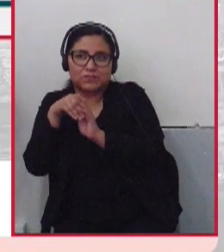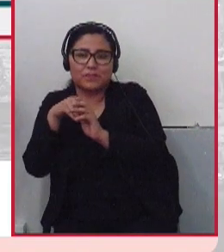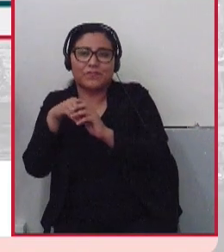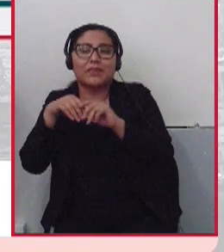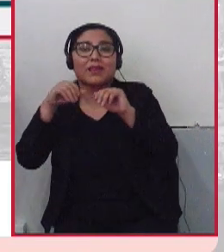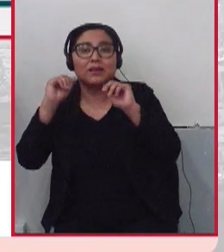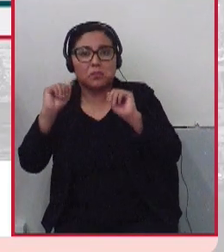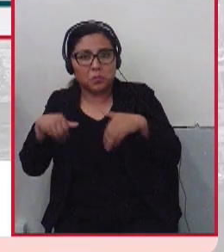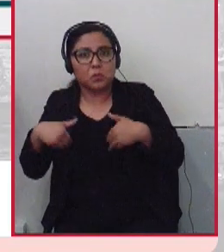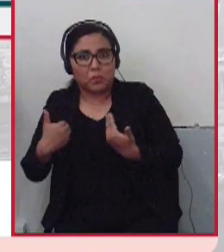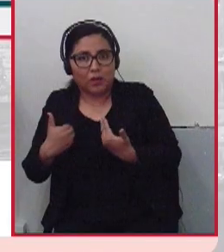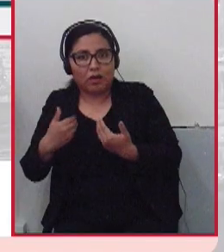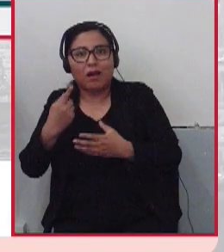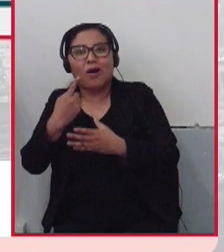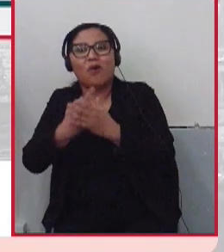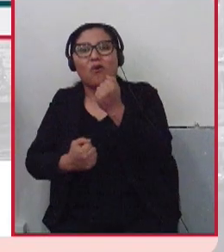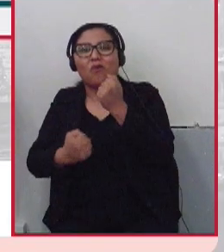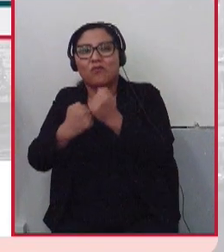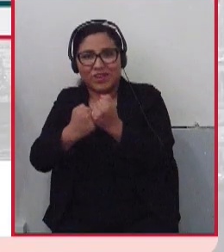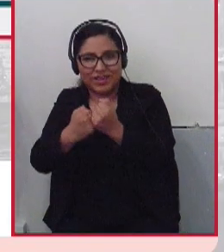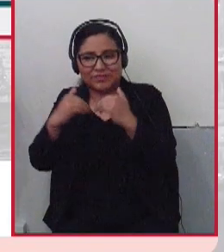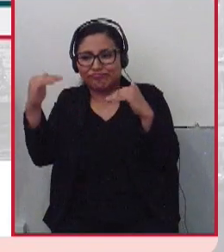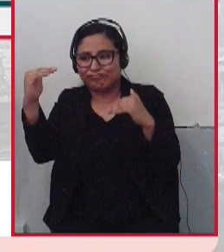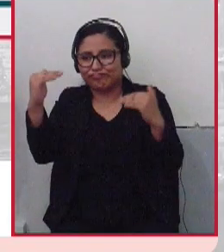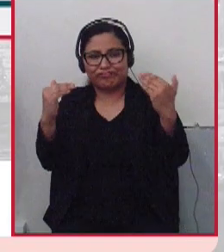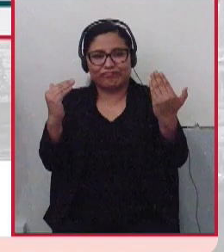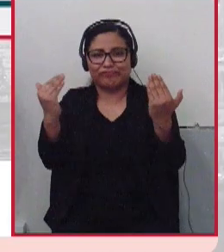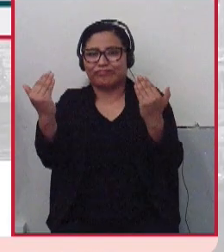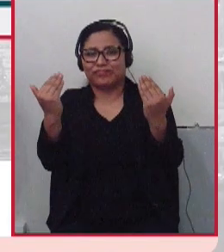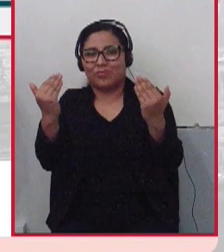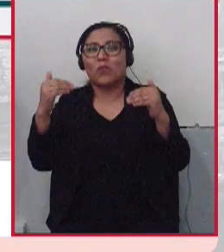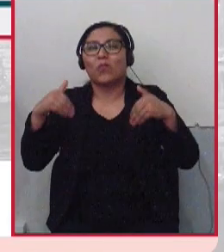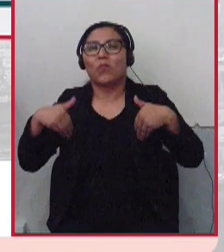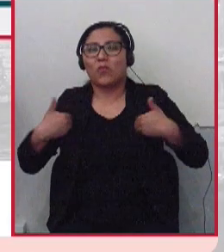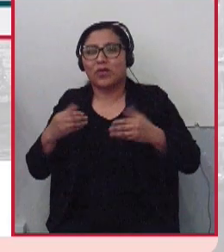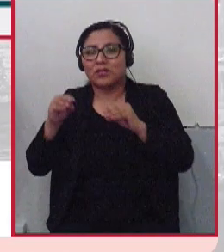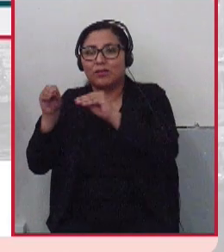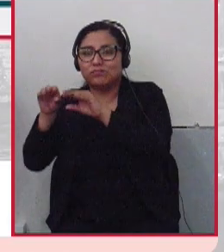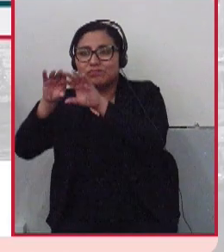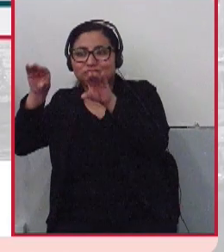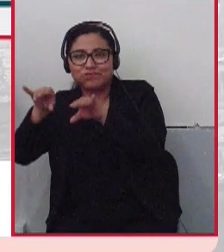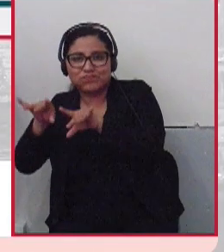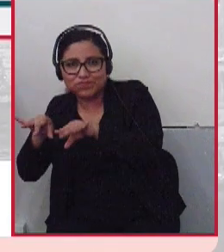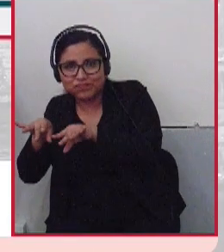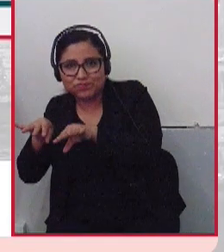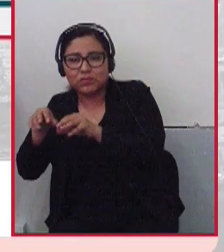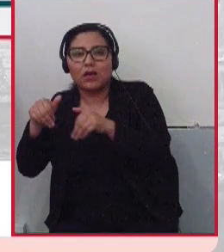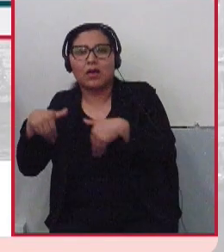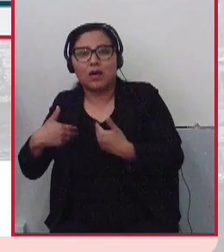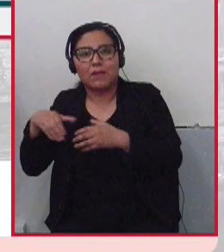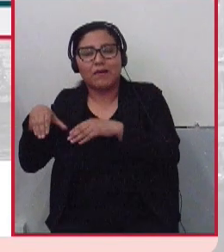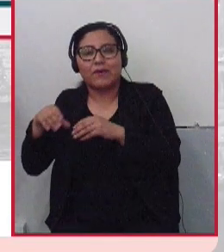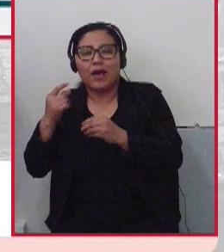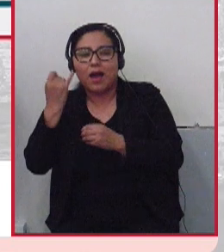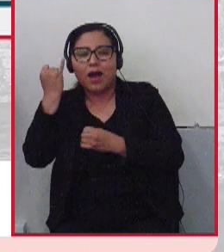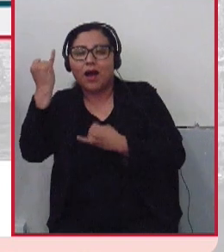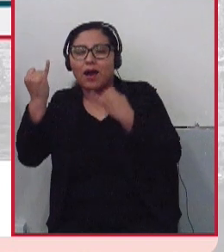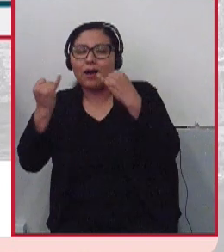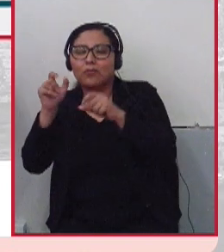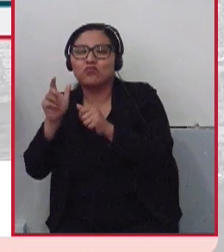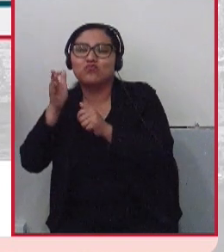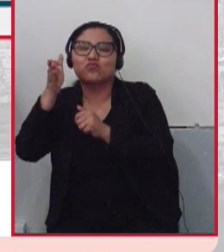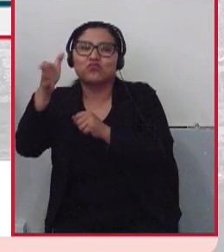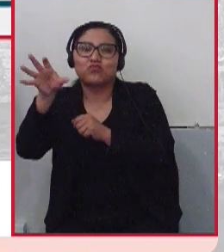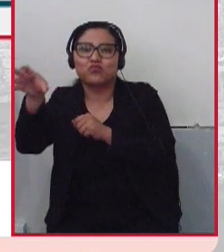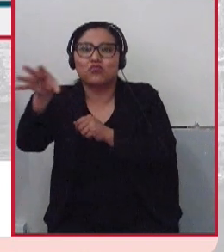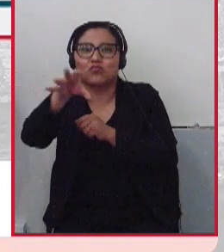que te pueda dar la confianza de hacer un virtual commissioning, de hacer escenarios